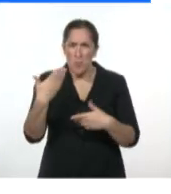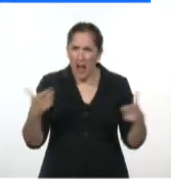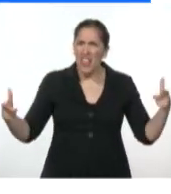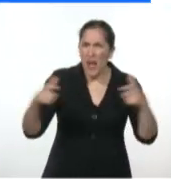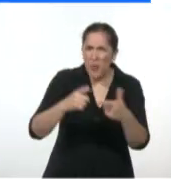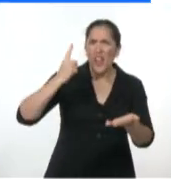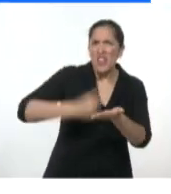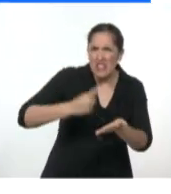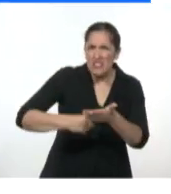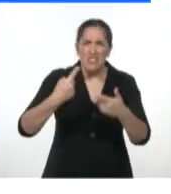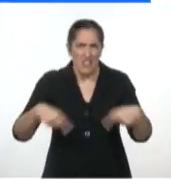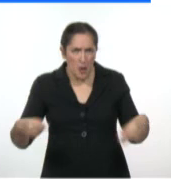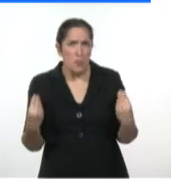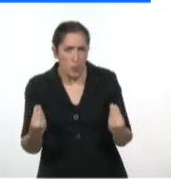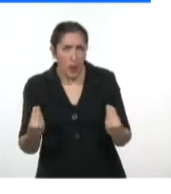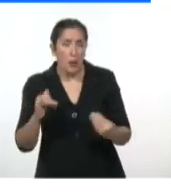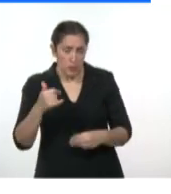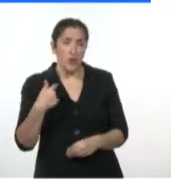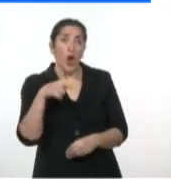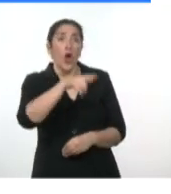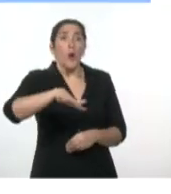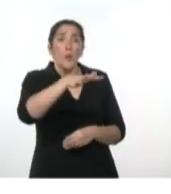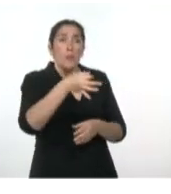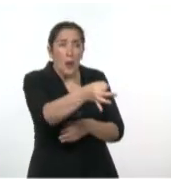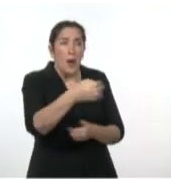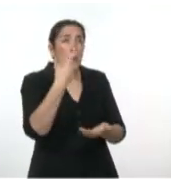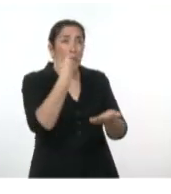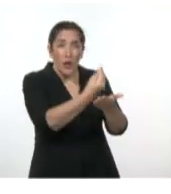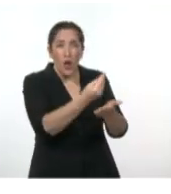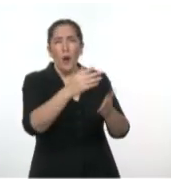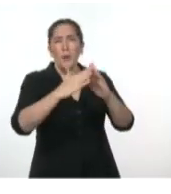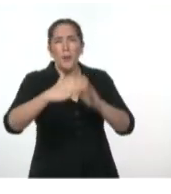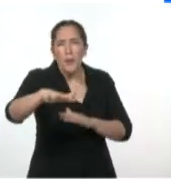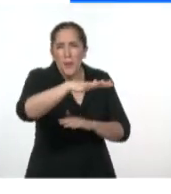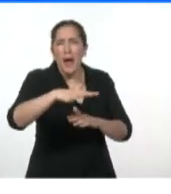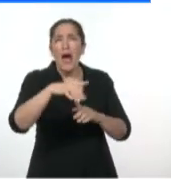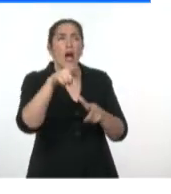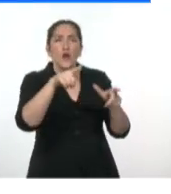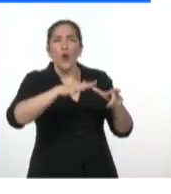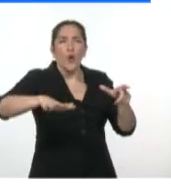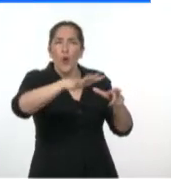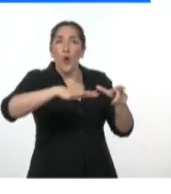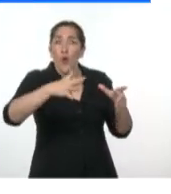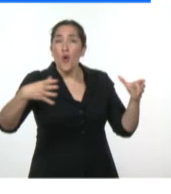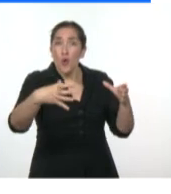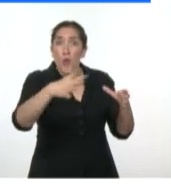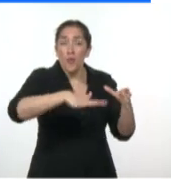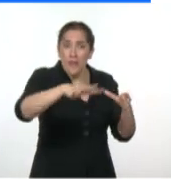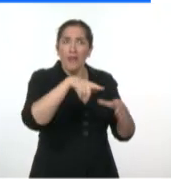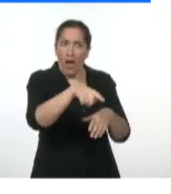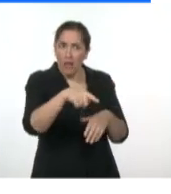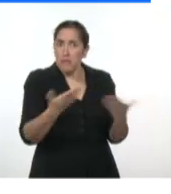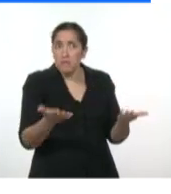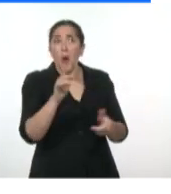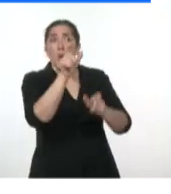cosas? Claro. En el pueblo donde vivís, en tu barrio o en la comunidad a la que perteneces, quizás exista algún grupo